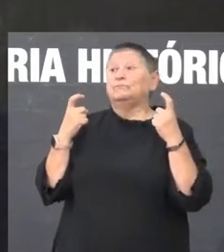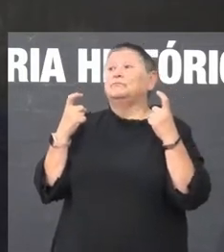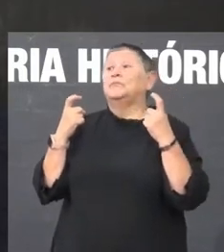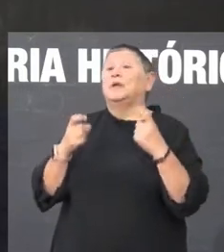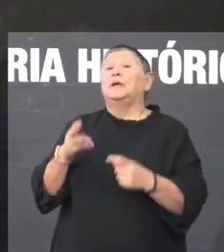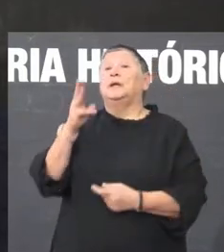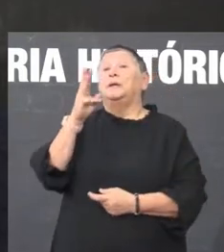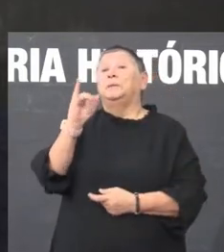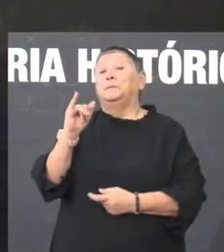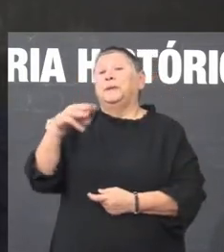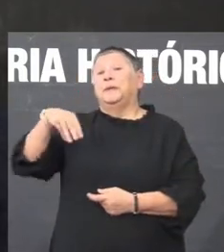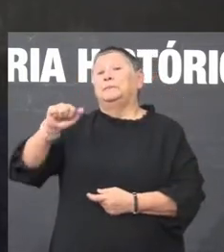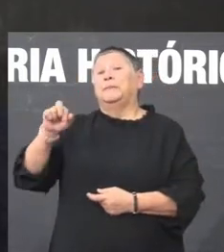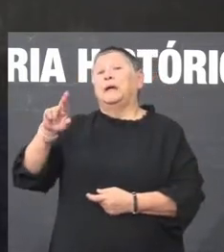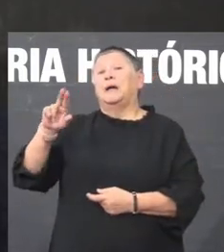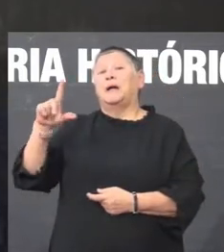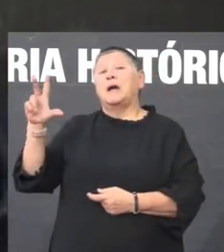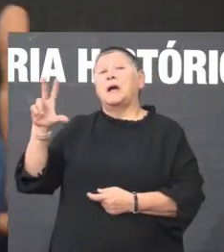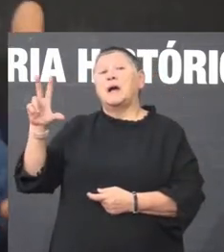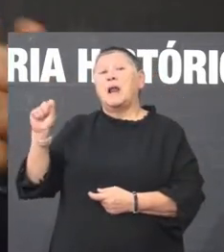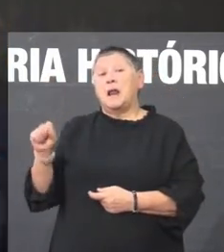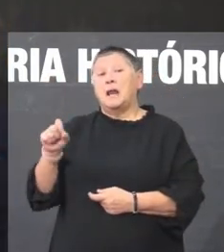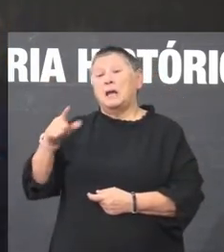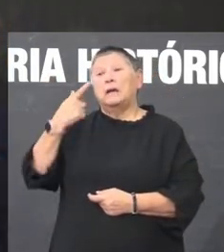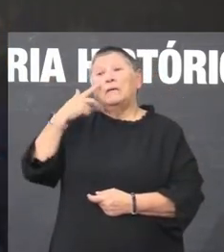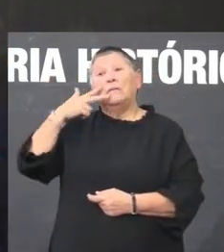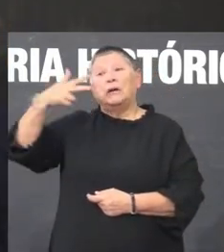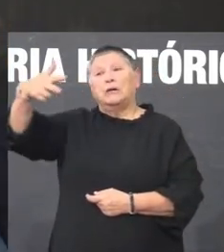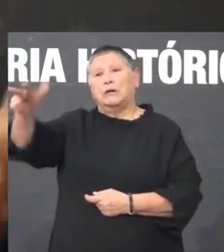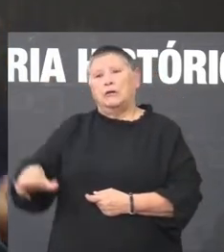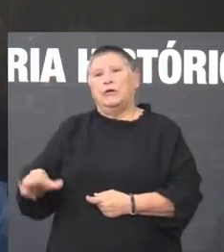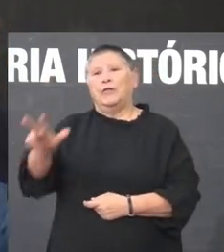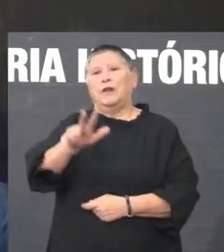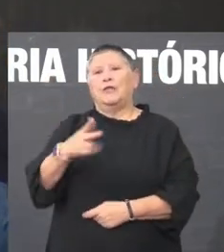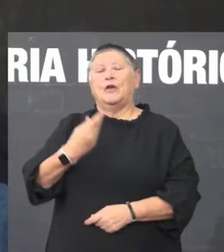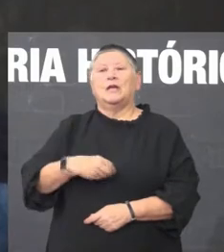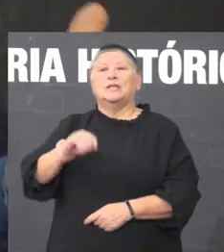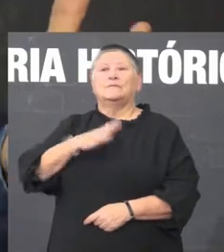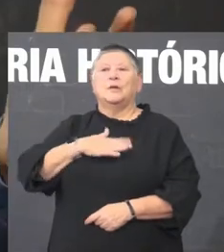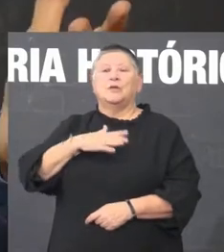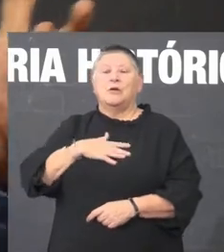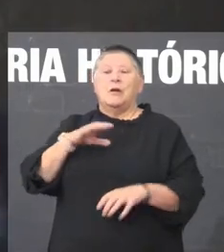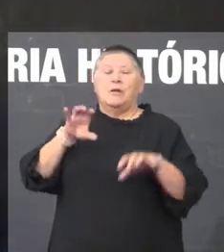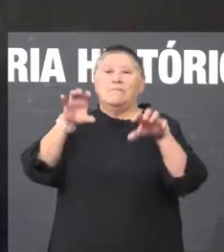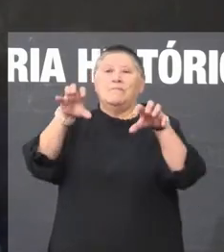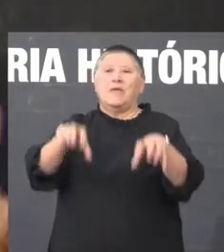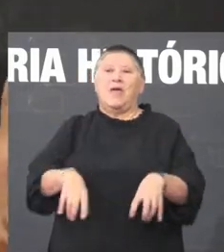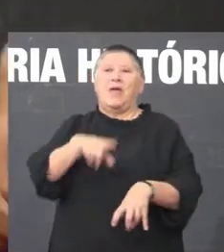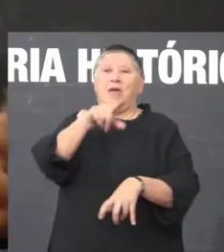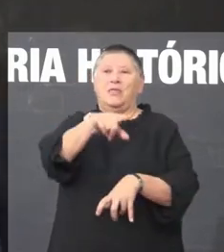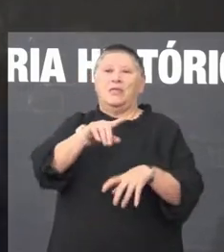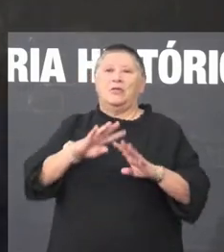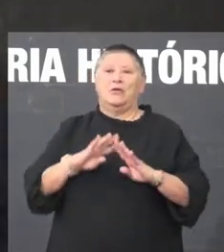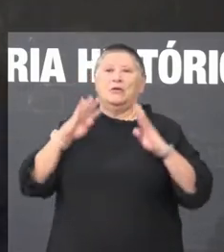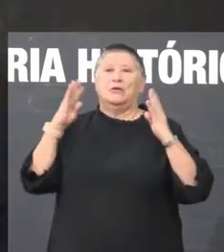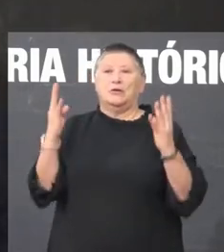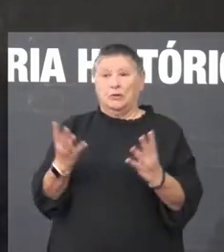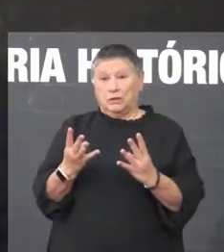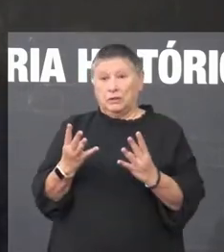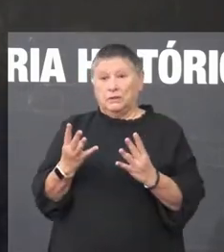Margall reconoce la nación española nacida de las Cortes de Cádiz, es decir, aquí